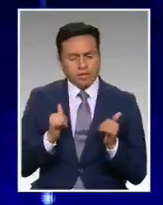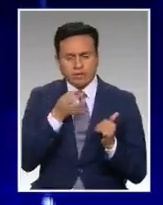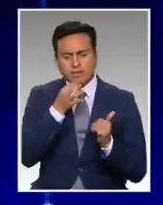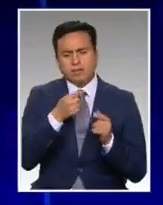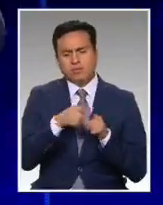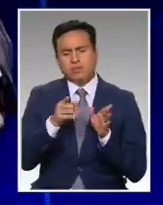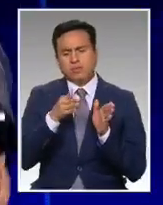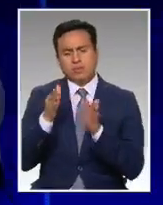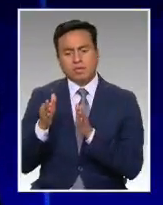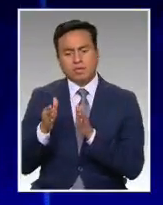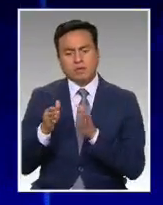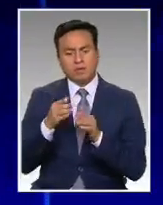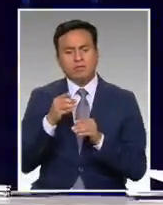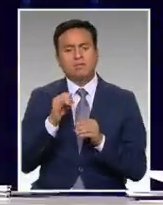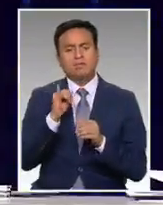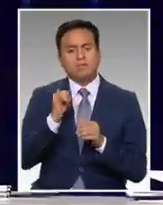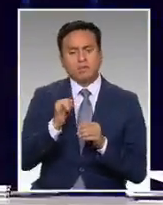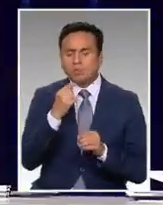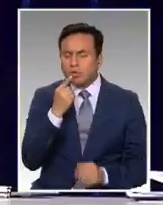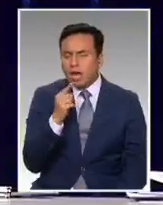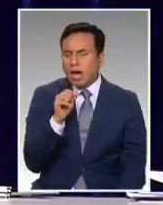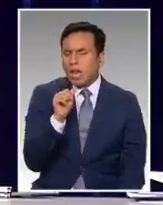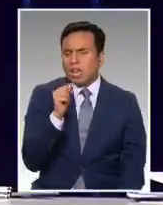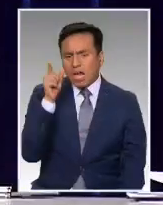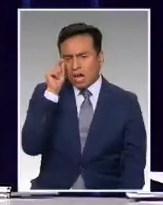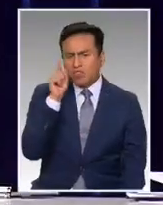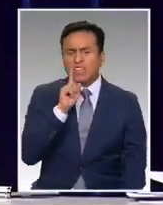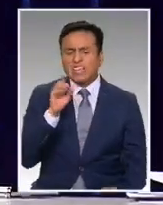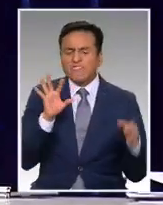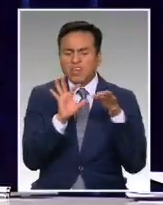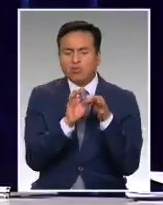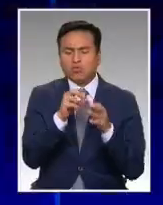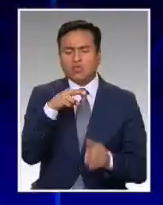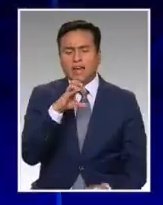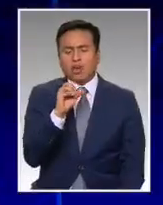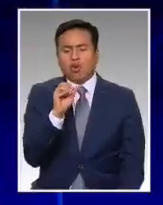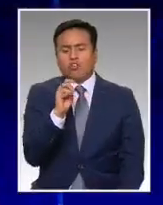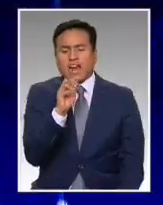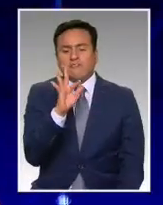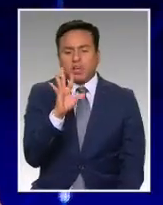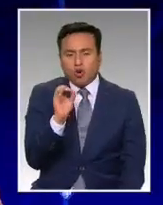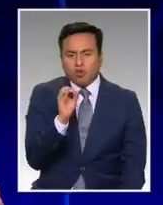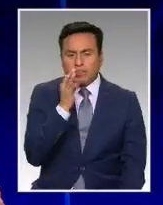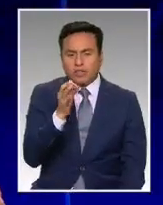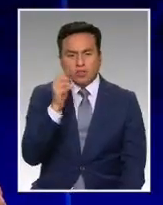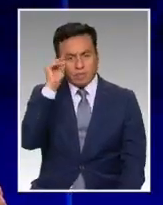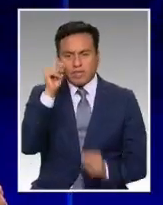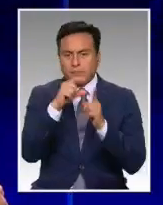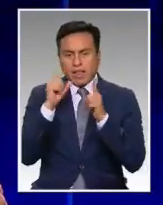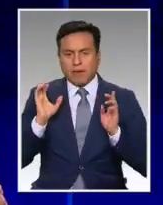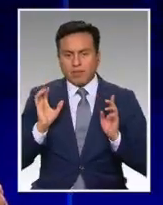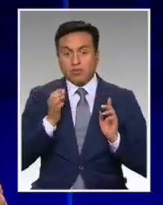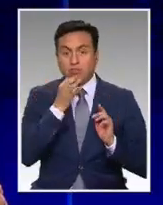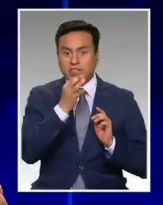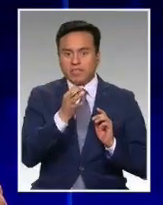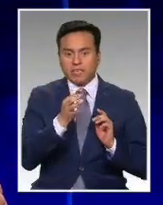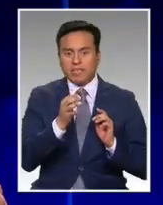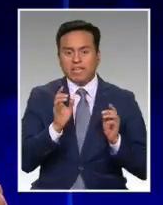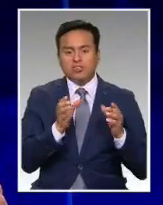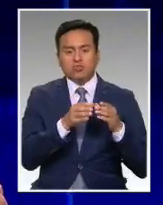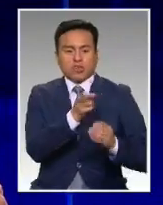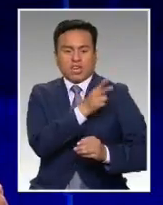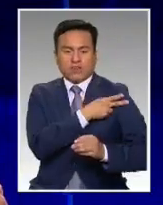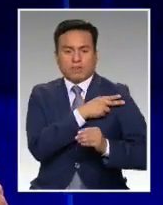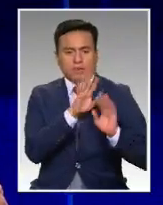la contra de las personas más bien alejandro que ya tiene vínculos con el narcotráfico que le ha dicho eso y no invente palabras he dicho que hay firma su jefe